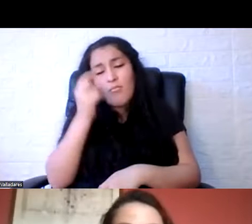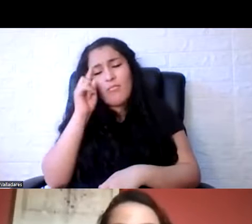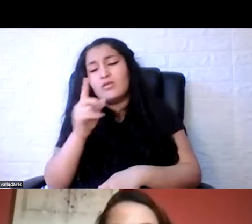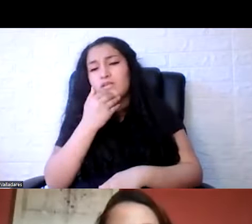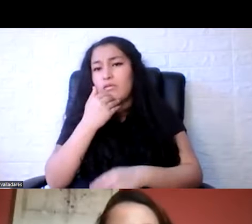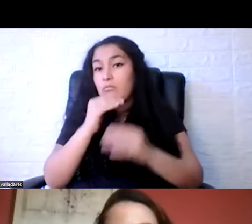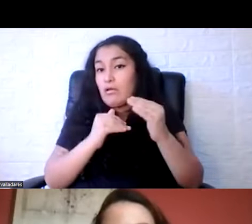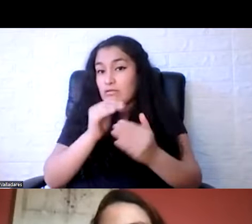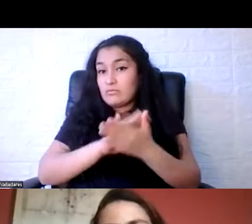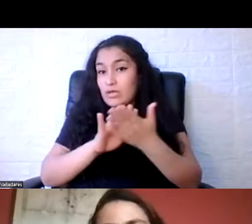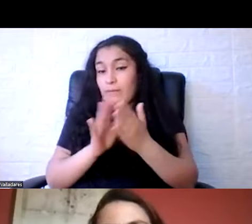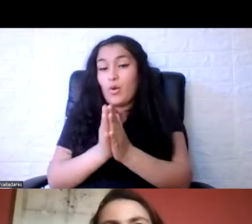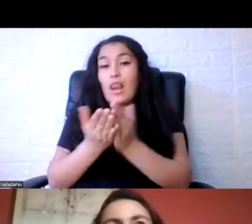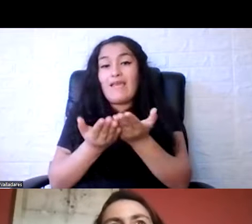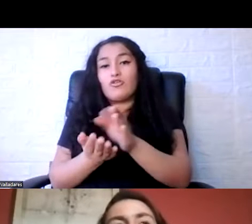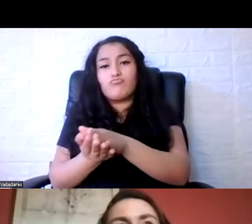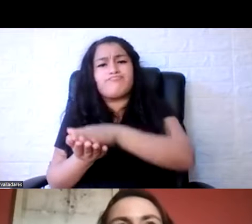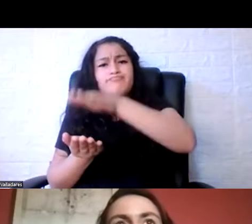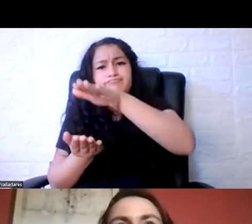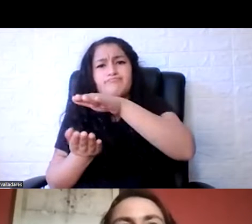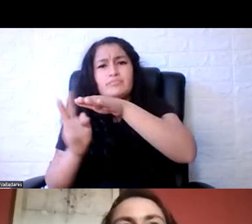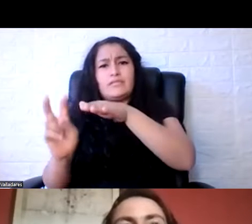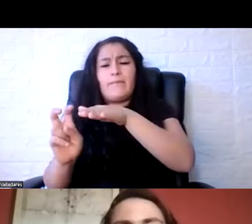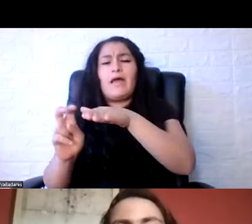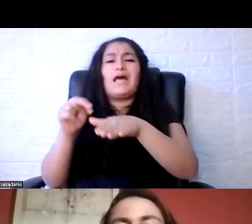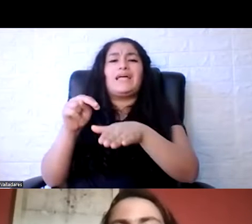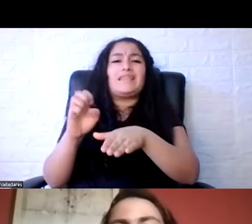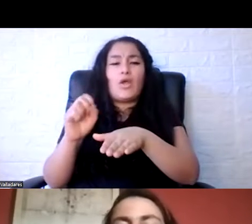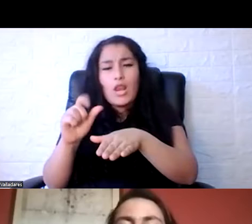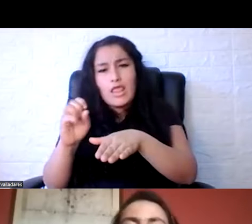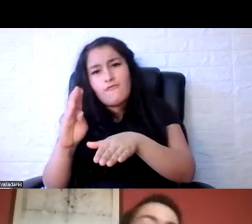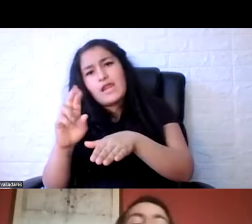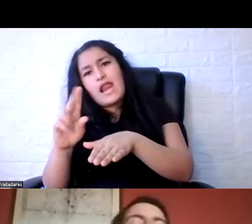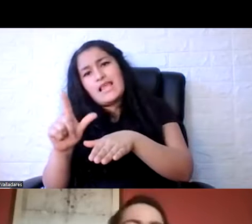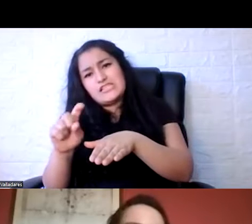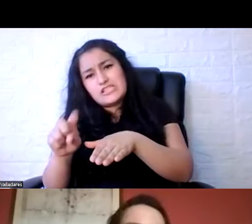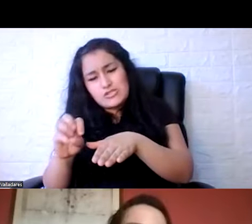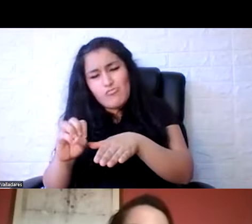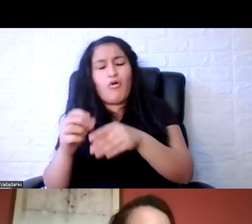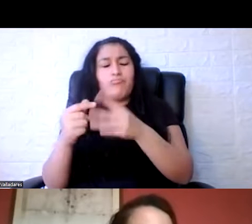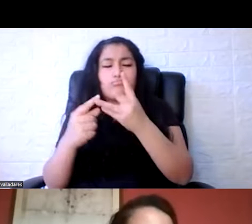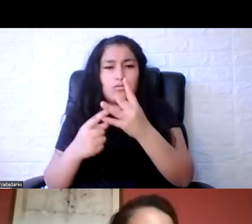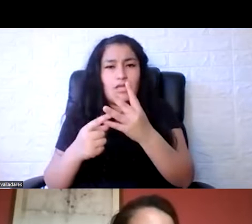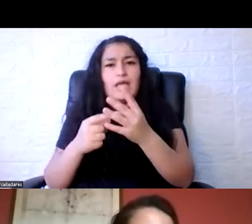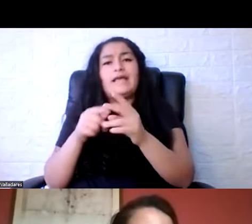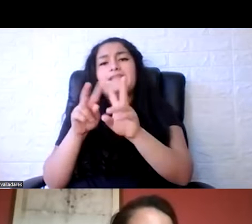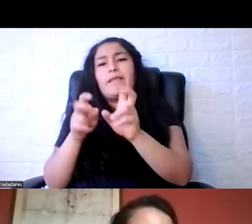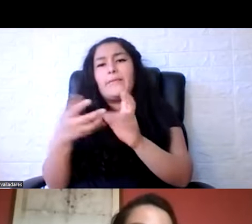en la literatura sobre extractivismo, neoliberalismo, se habla desde una mirada ecofeminista, o sea, desde una mirada, perdón,